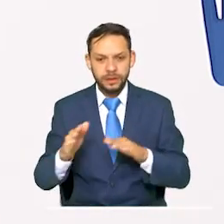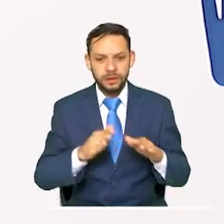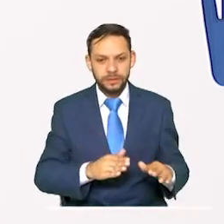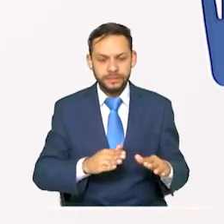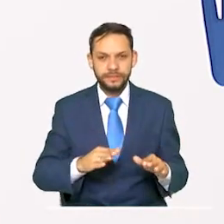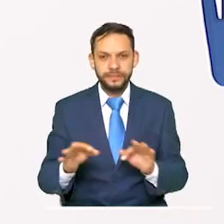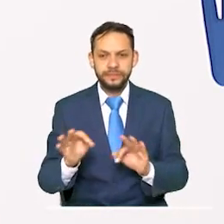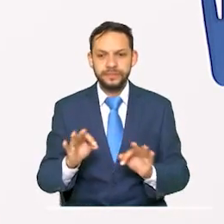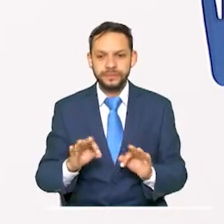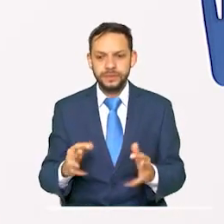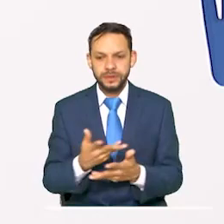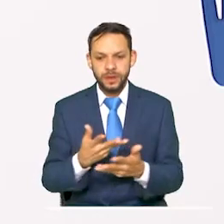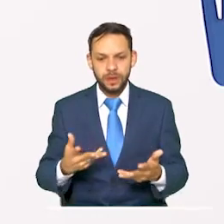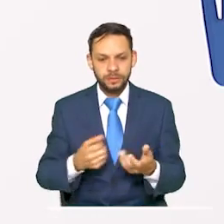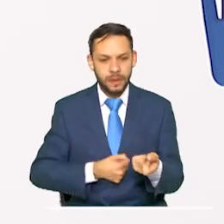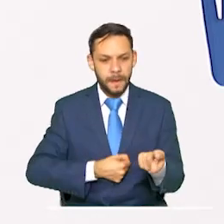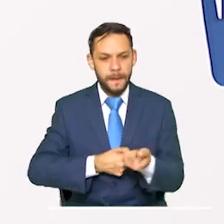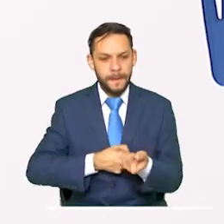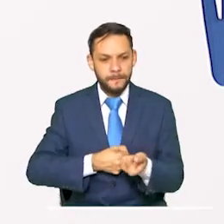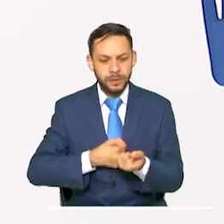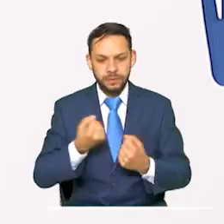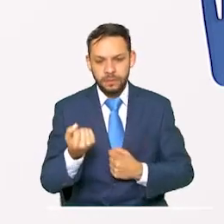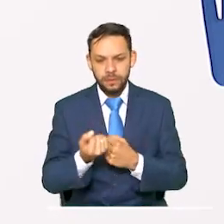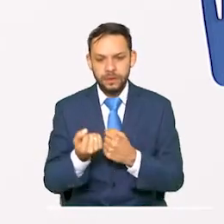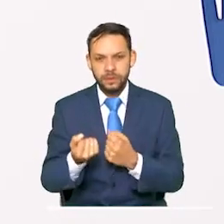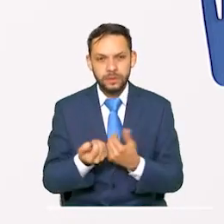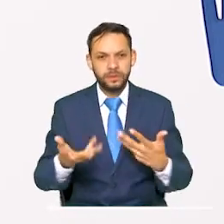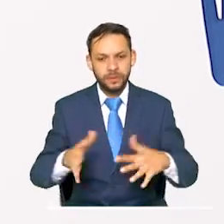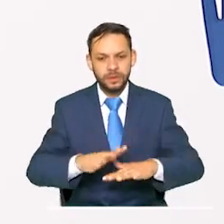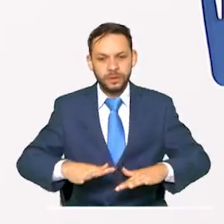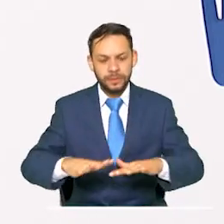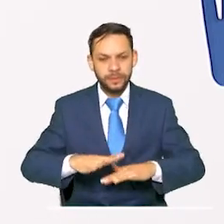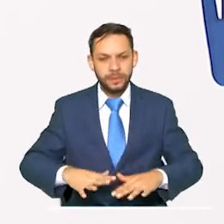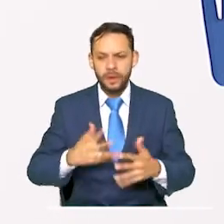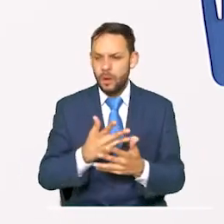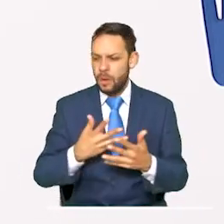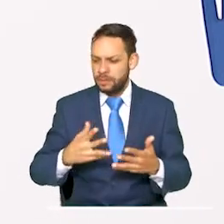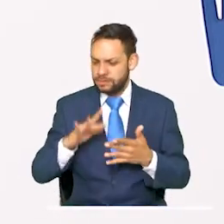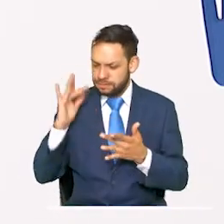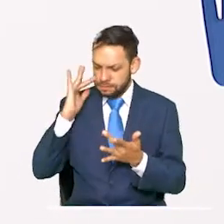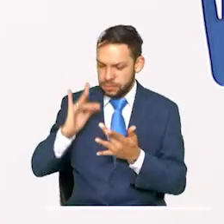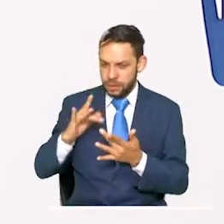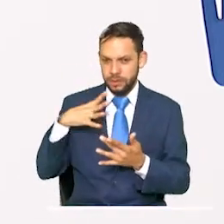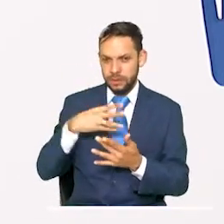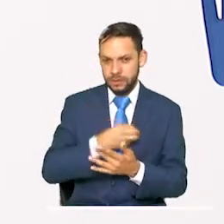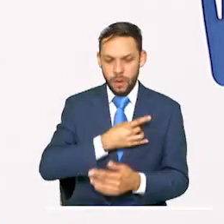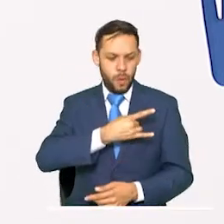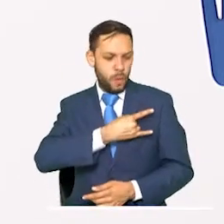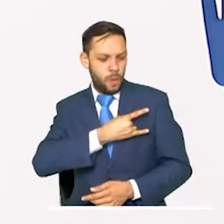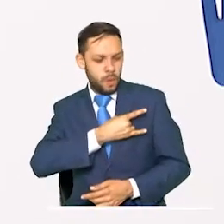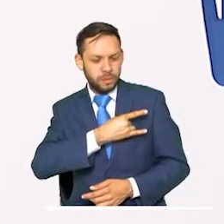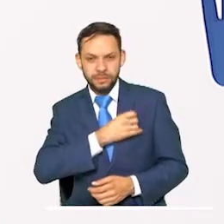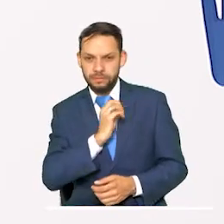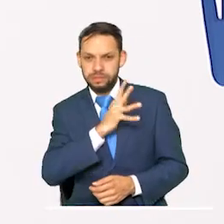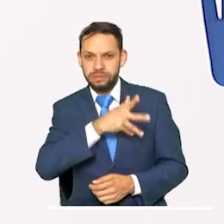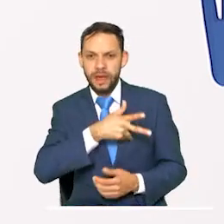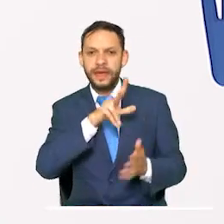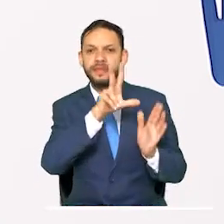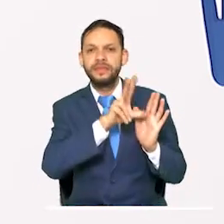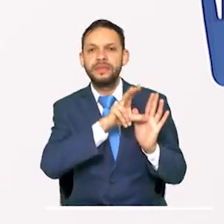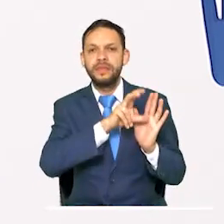que ir a estudiar otras cosas que no las aprendimos en la Facultad de Medicina, pero que tienen un fundamento